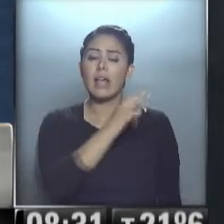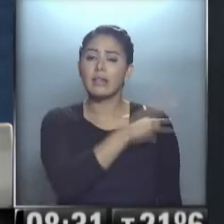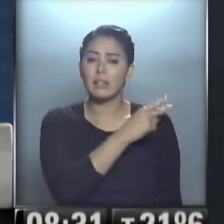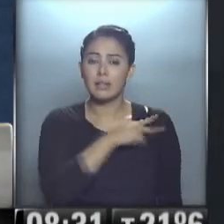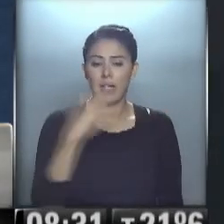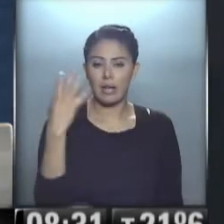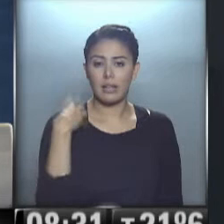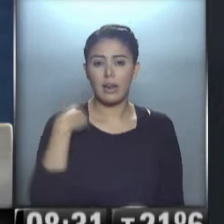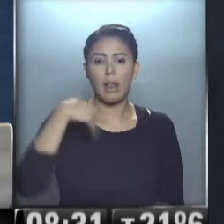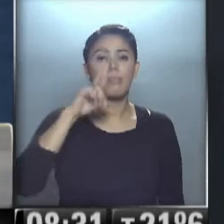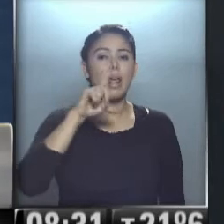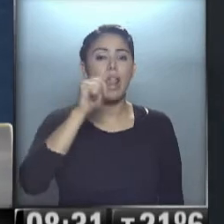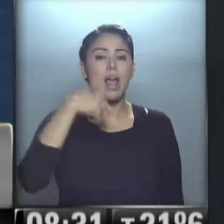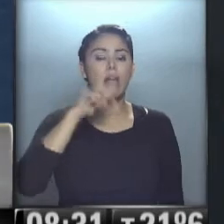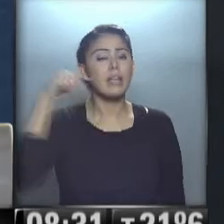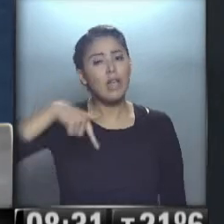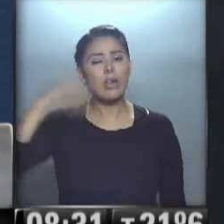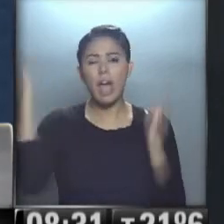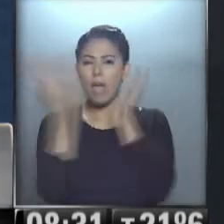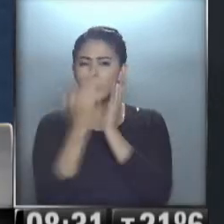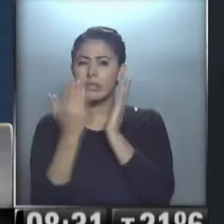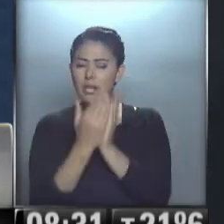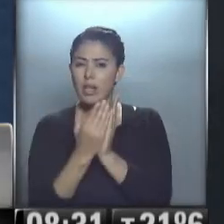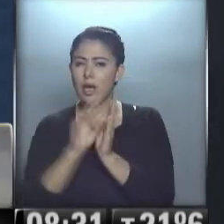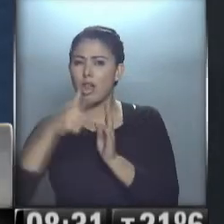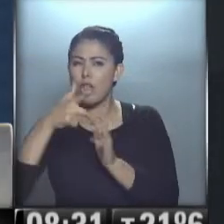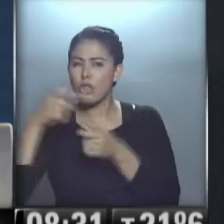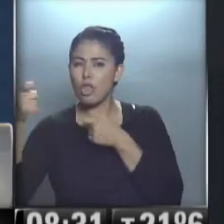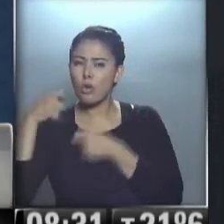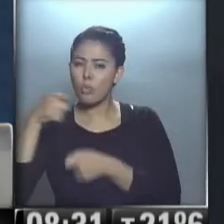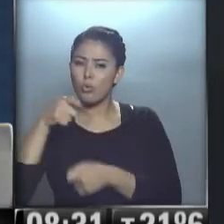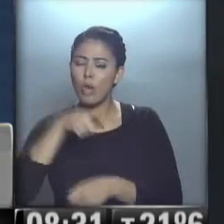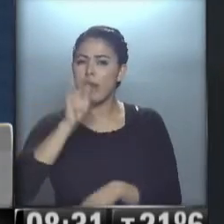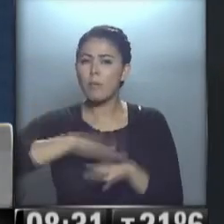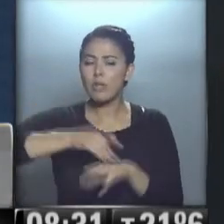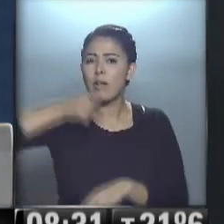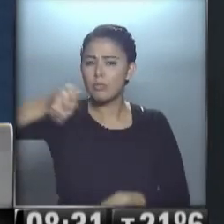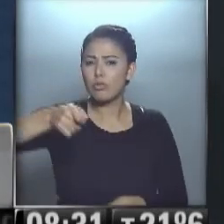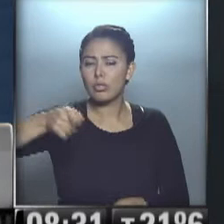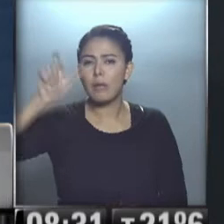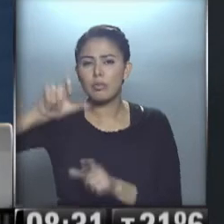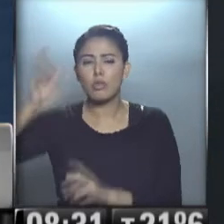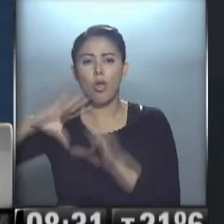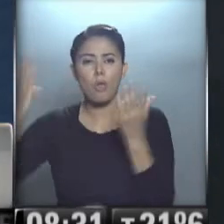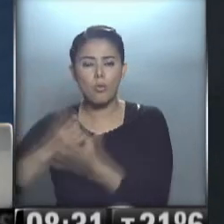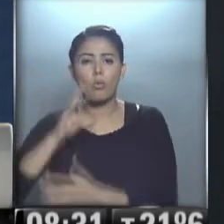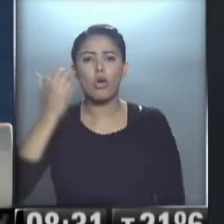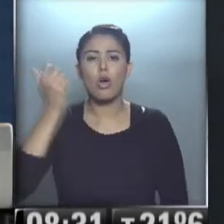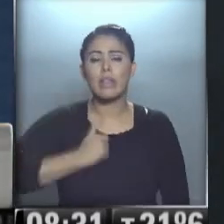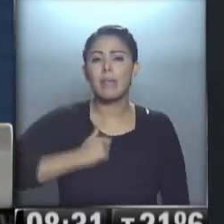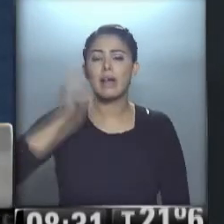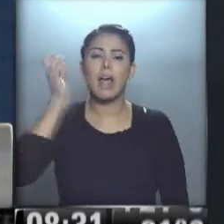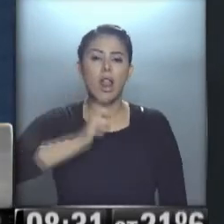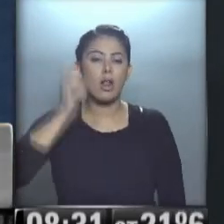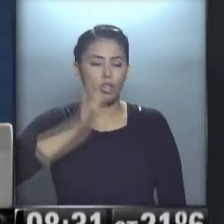al señor César Milani, que está siendo investigado en dos causas por delitos gravísimos de lesa humanidad cometidos en las provincias de Catamarca y La Rioja durante